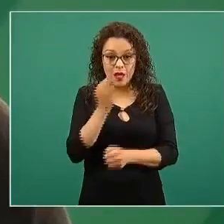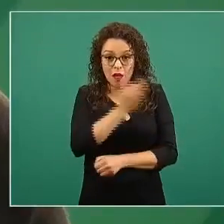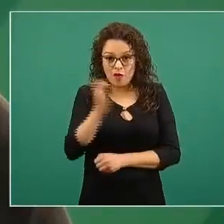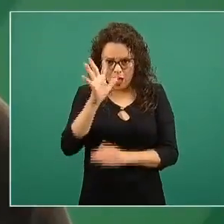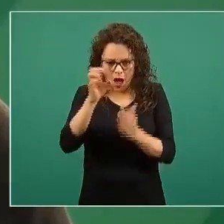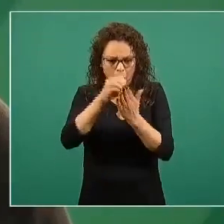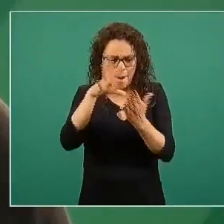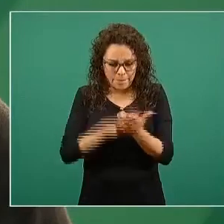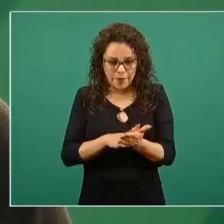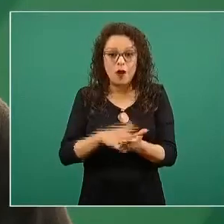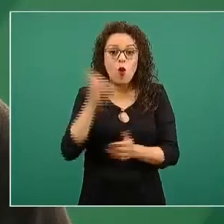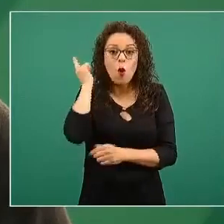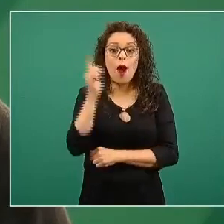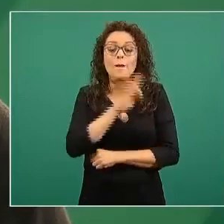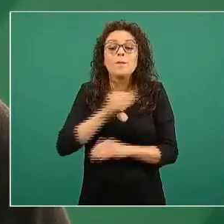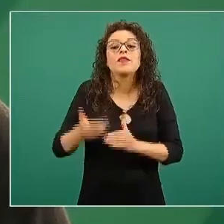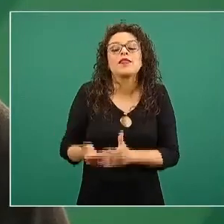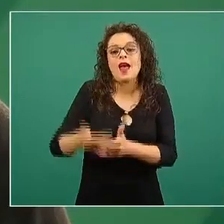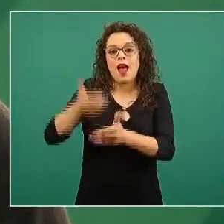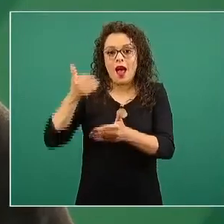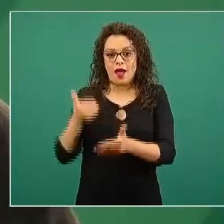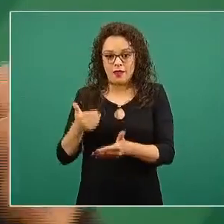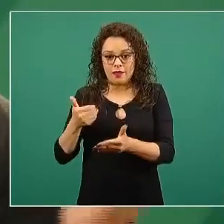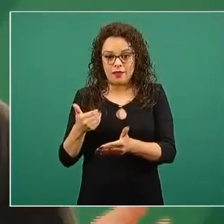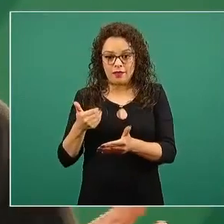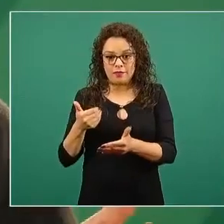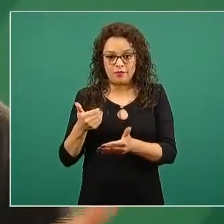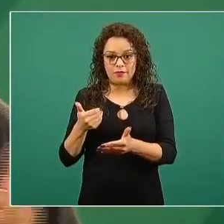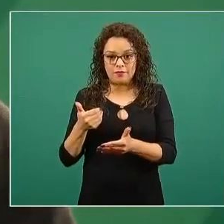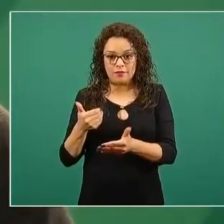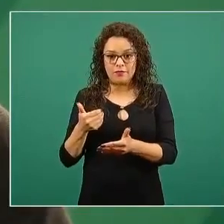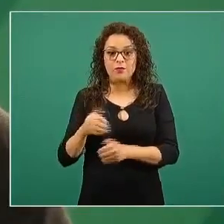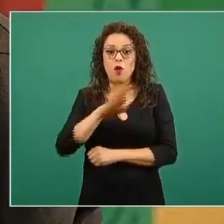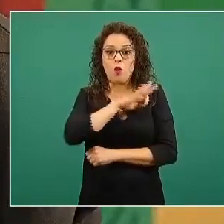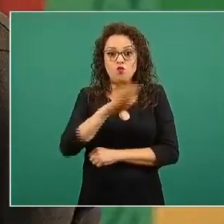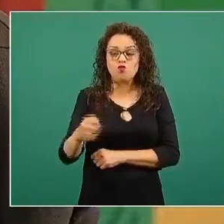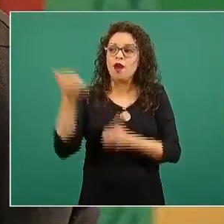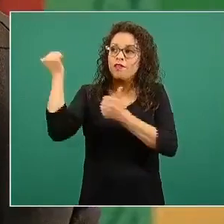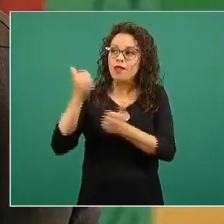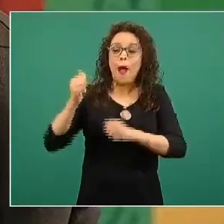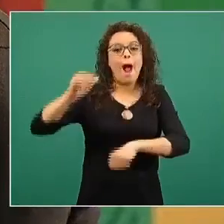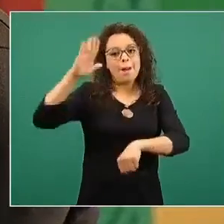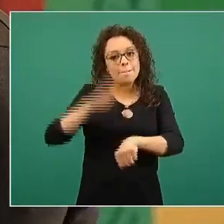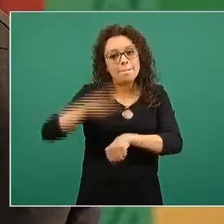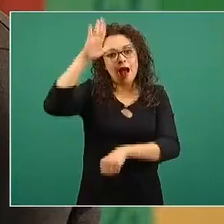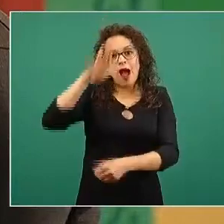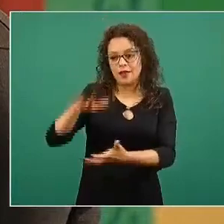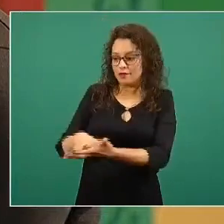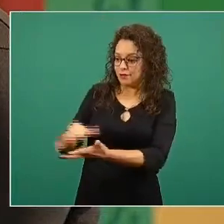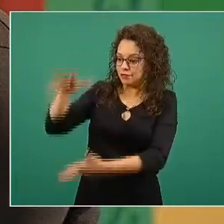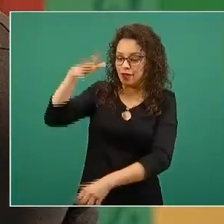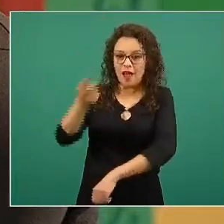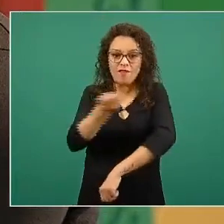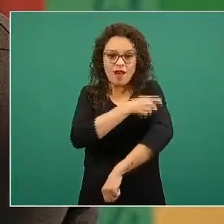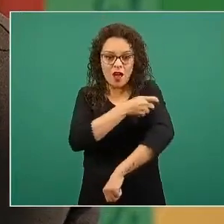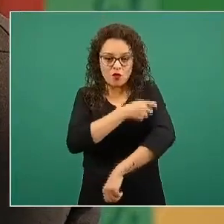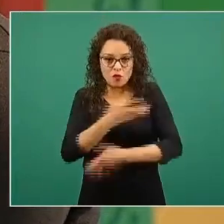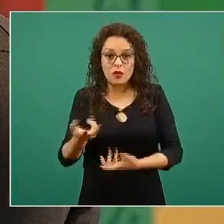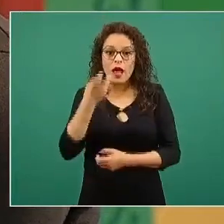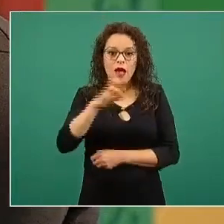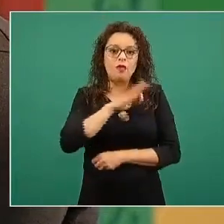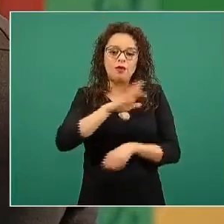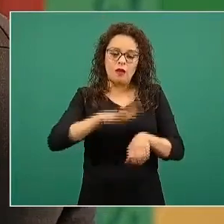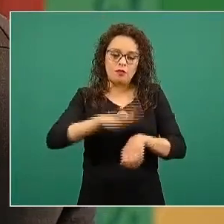o que en las fechas programadas se pudiera recibir más vacuna de la prevista. Pero que esto suceda, por eso comentaba